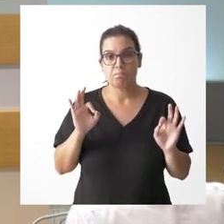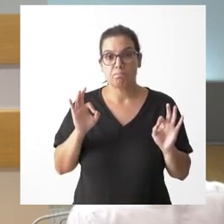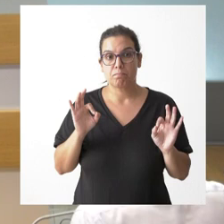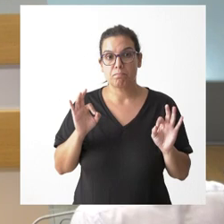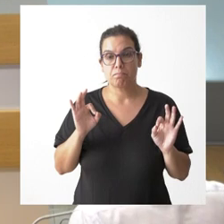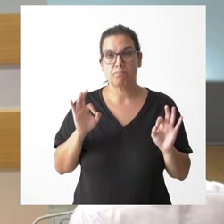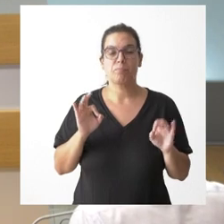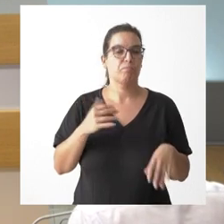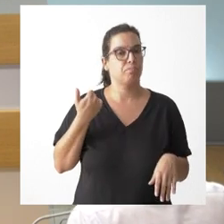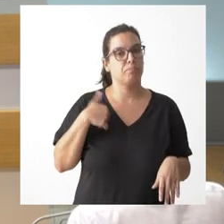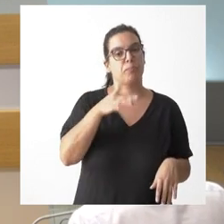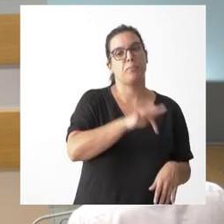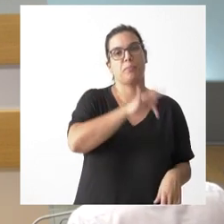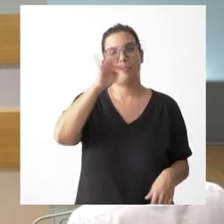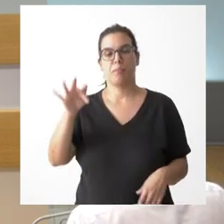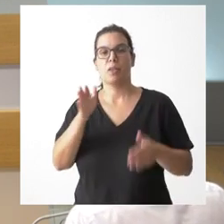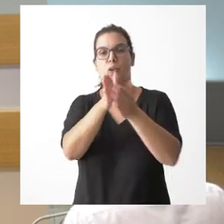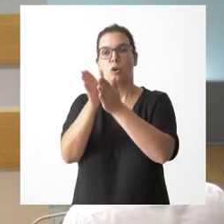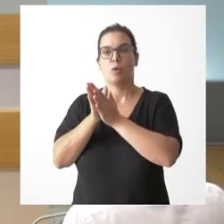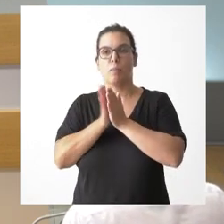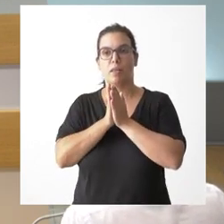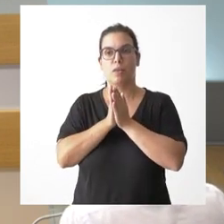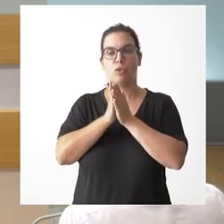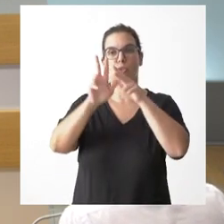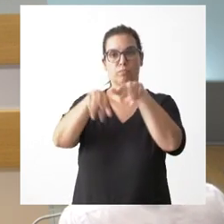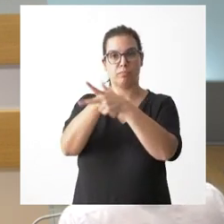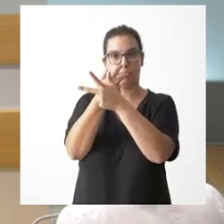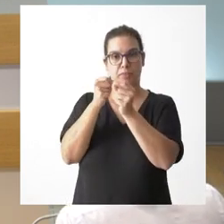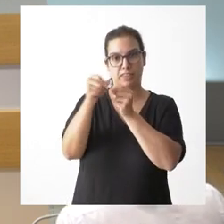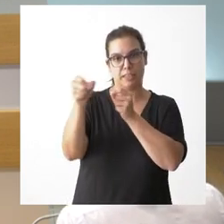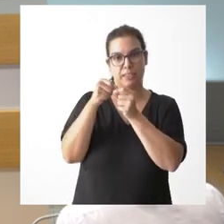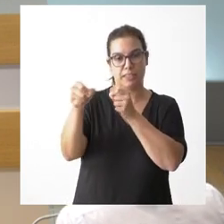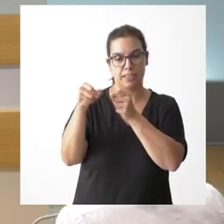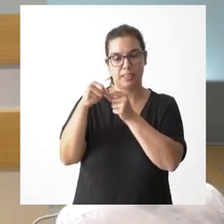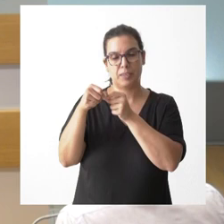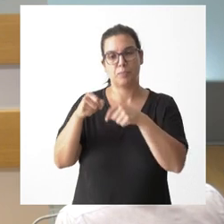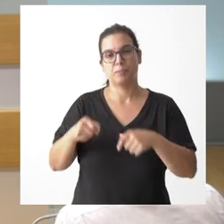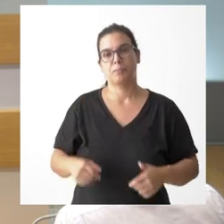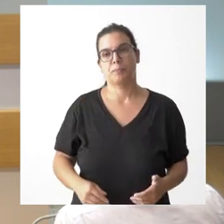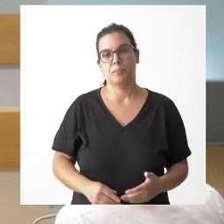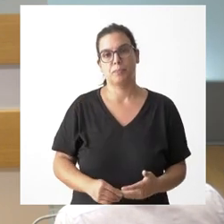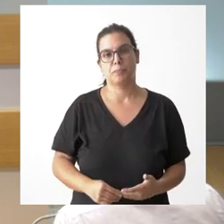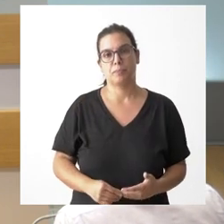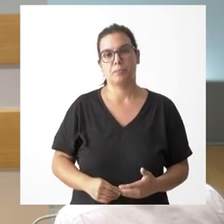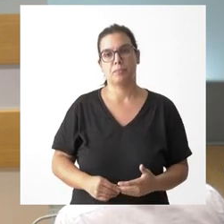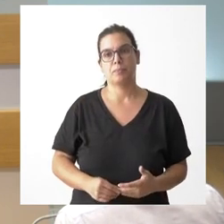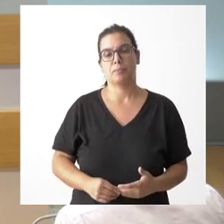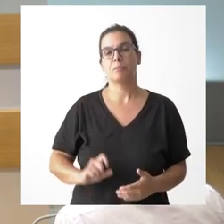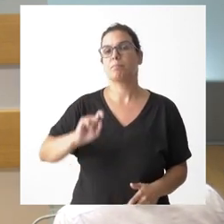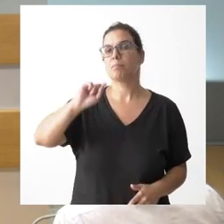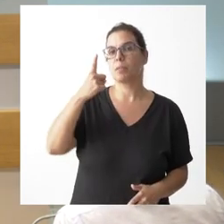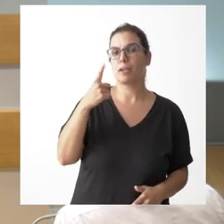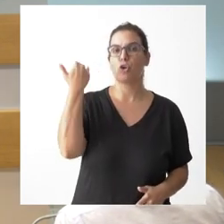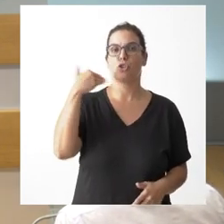Pues damos paso entonces en este momento a los periodistas que nos siguen desde distintas provincias. Comenzamos con Encarna Muñoz, de